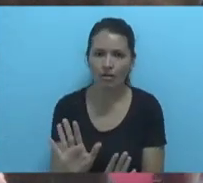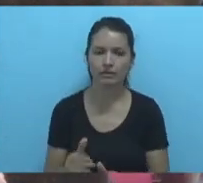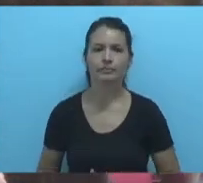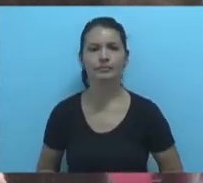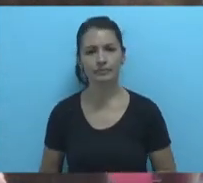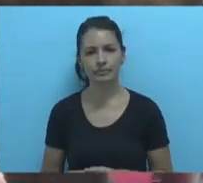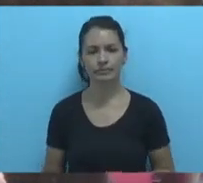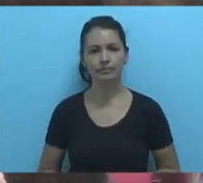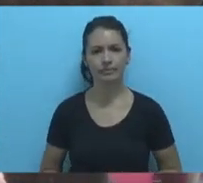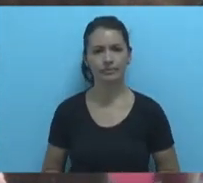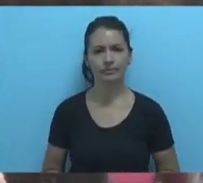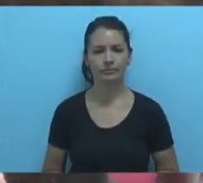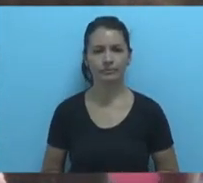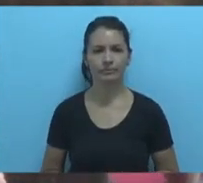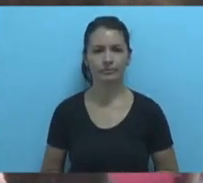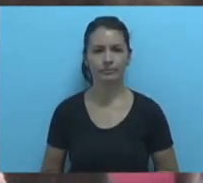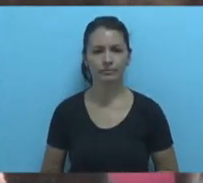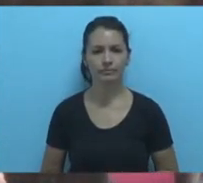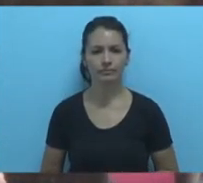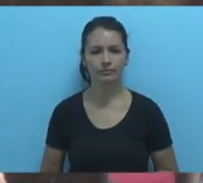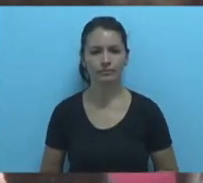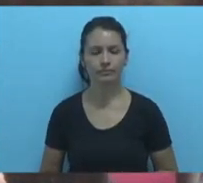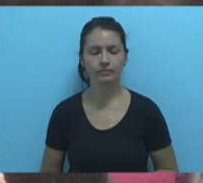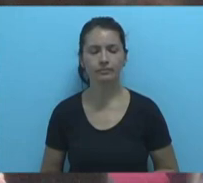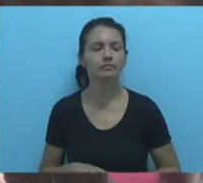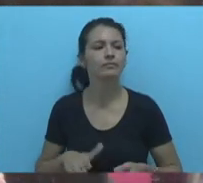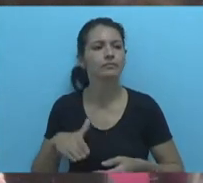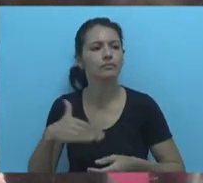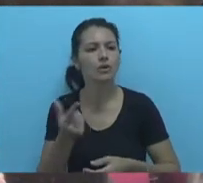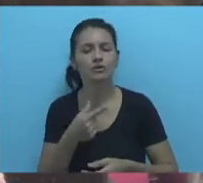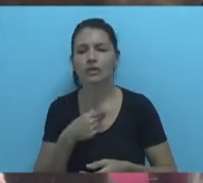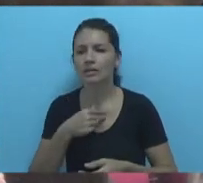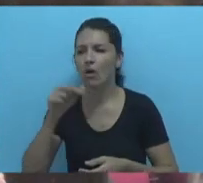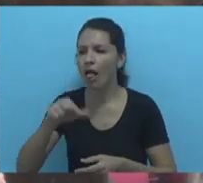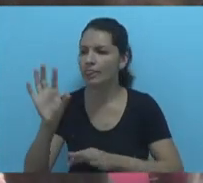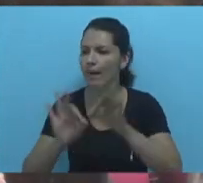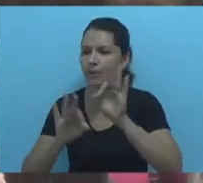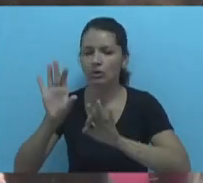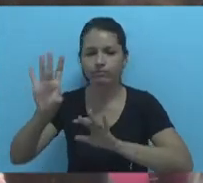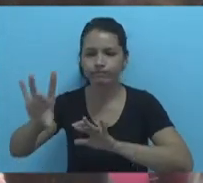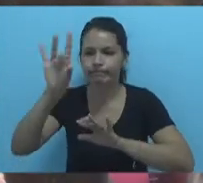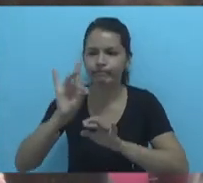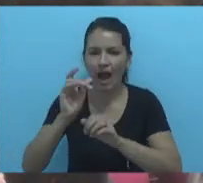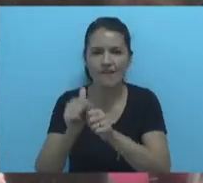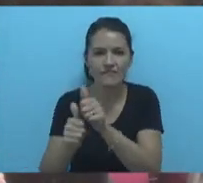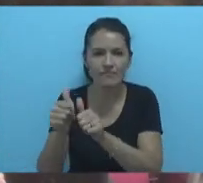pedimos fundamentalmente es que se pueda llamar rápidamente al proyecto de licitación de